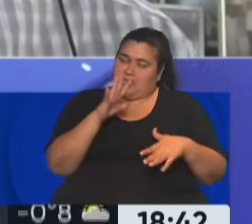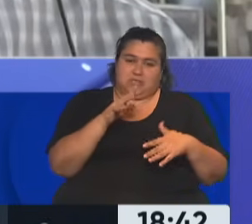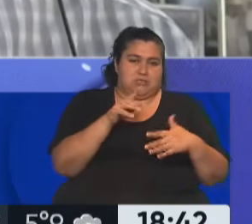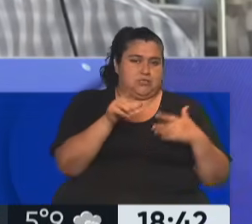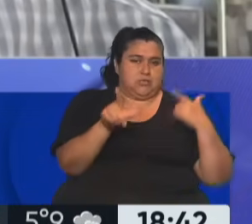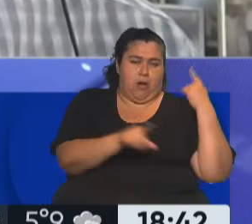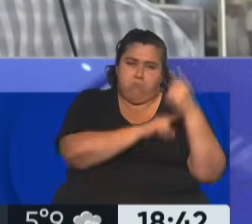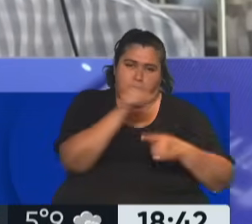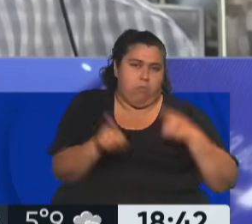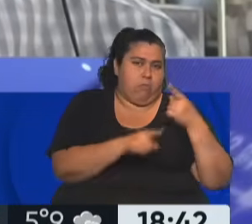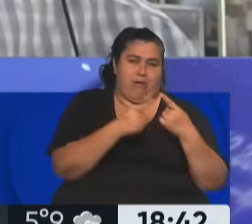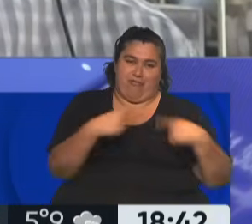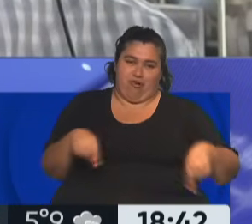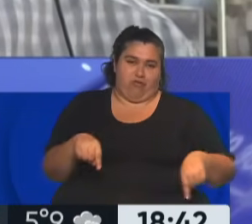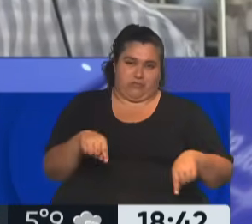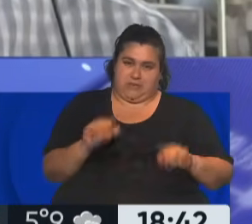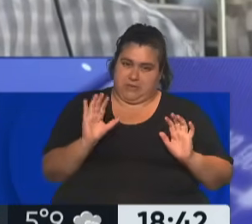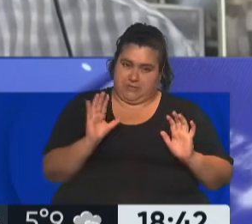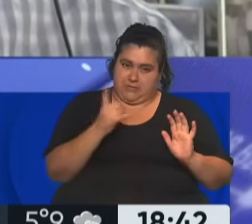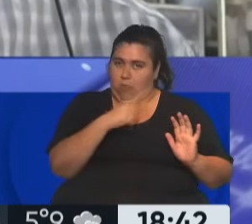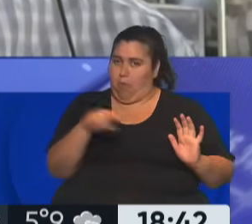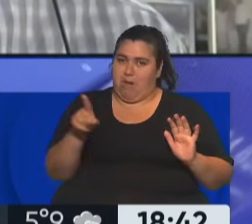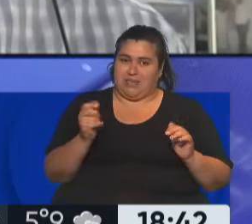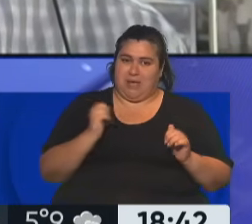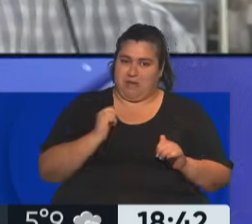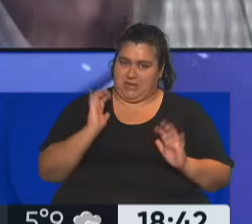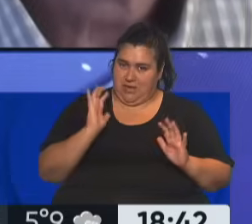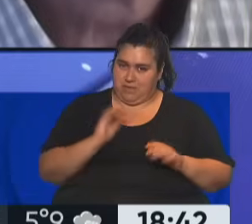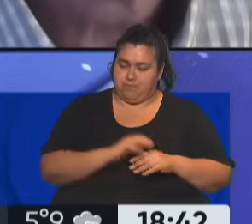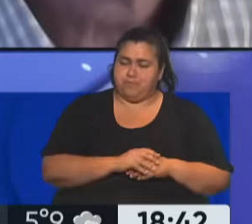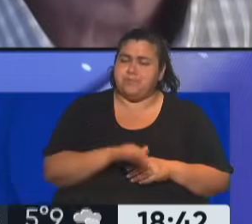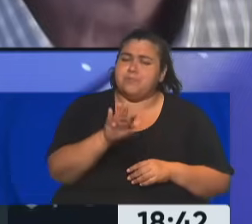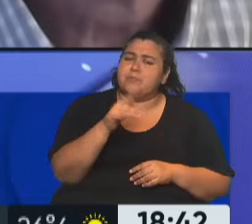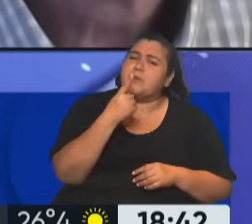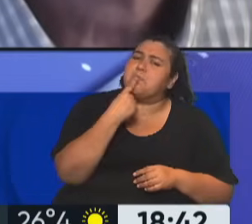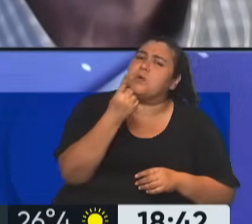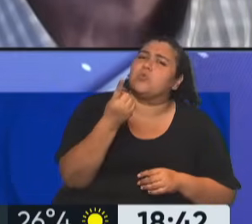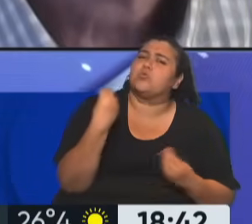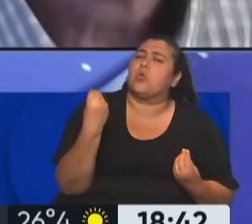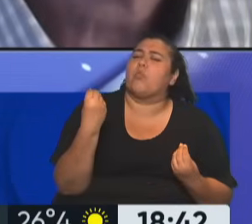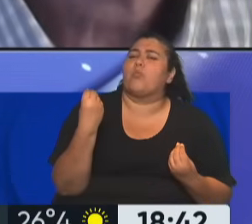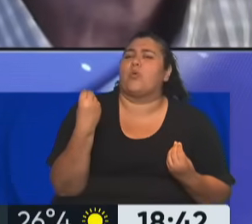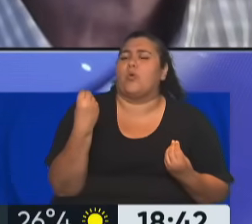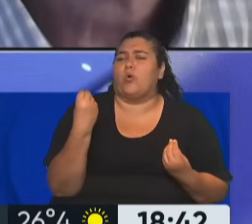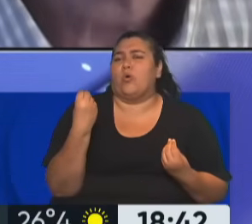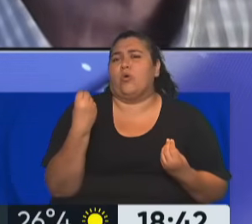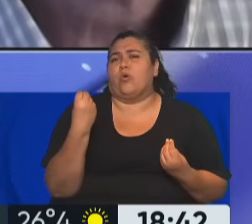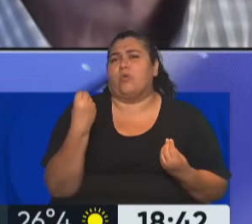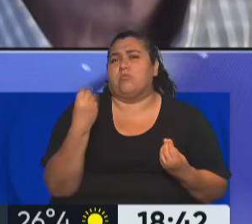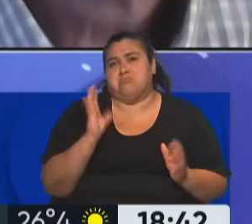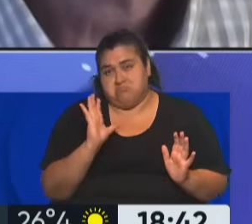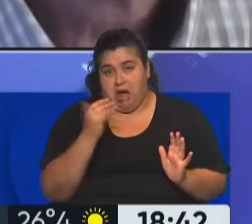medios, eventualmente podrían ser medios militares. Sergio, ¿y cuántas posibilidades hay, si es que hay posibilidades, de